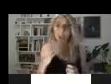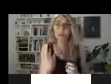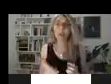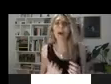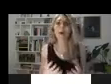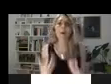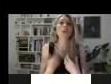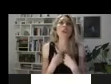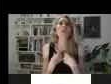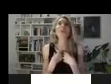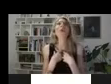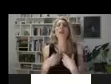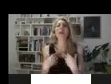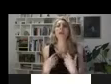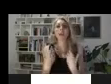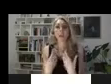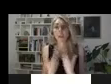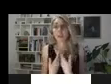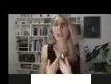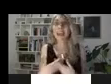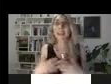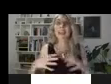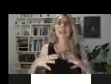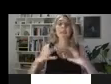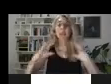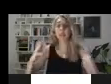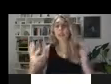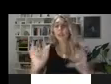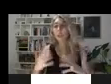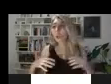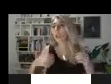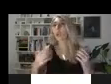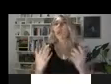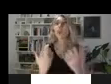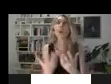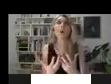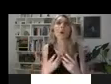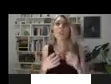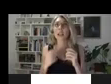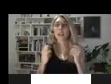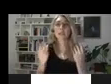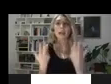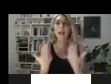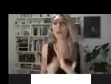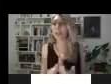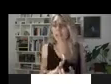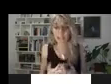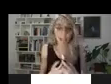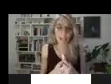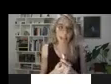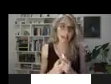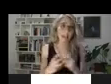de los ejemplos más obvios, y mi obra es en tres dimensiones, escultórica, y trabaja